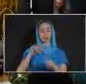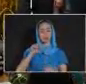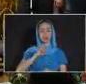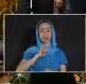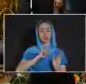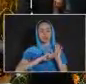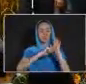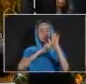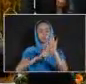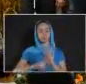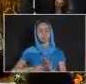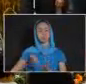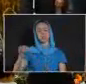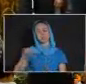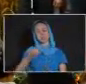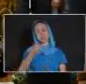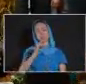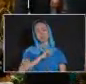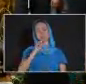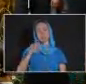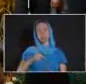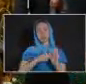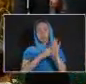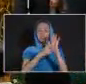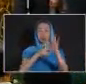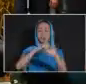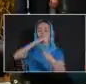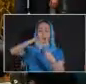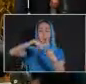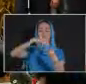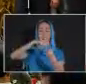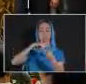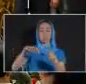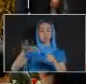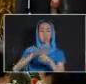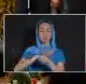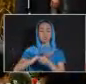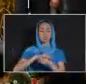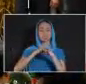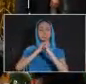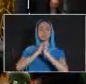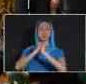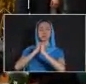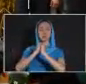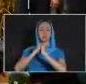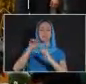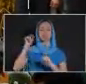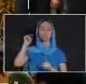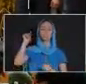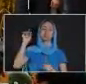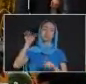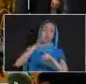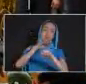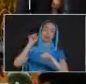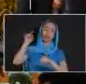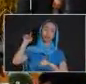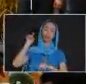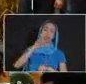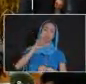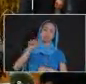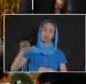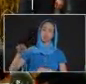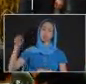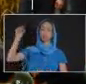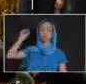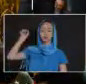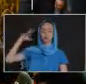acá representando familias enteras. Yo te ruego, Señor, que sobre ellos esa bendición que pesa sobre